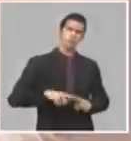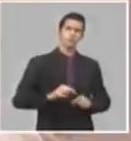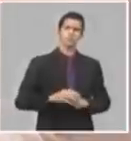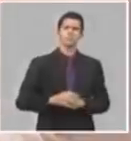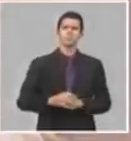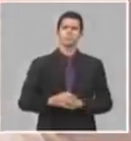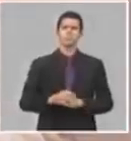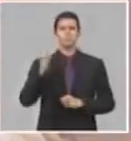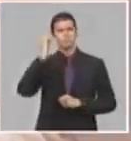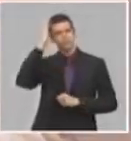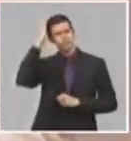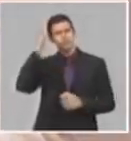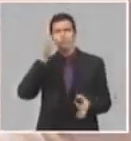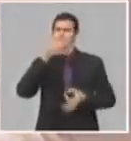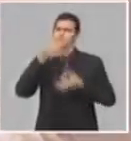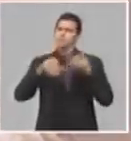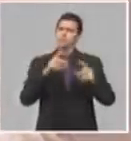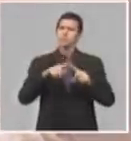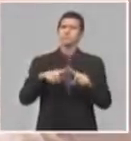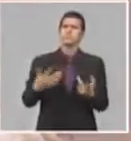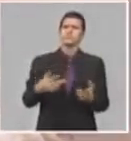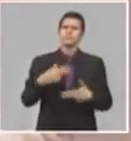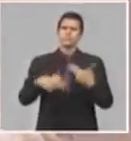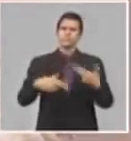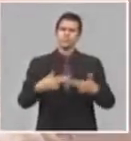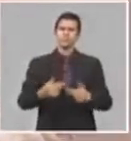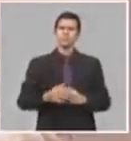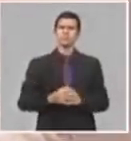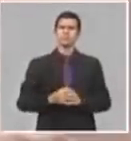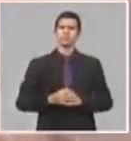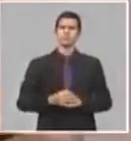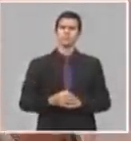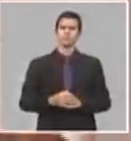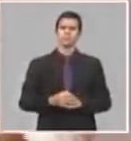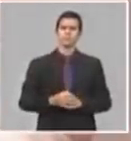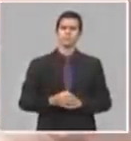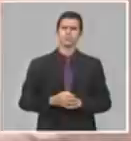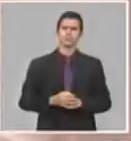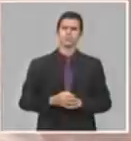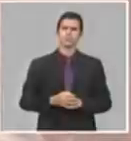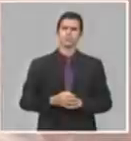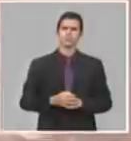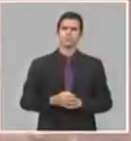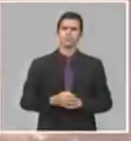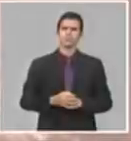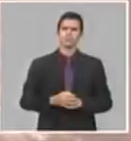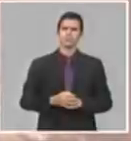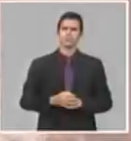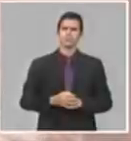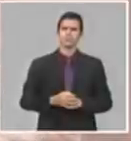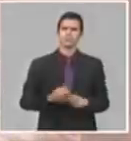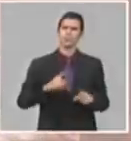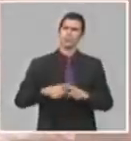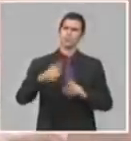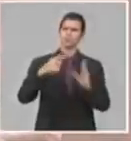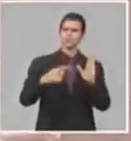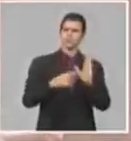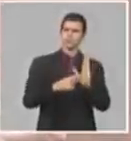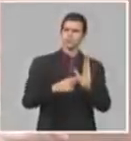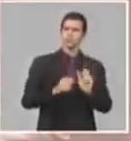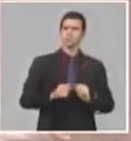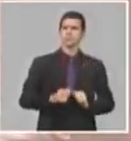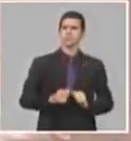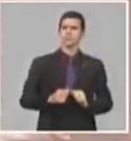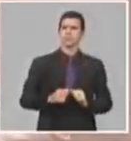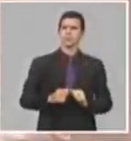y vinculado con esto también se ha aprobado en el marco de la estrategia extender los servicios de venta